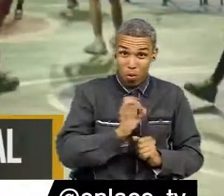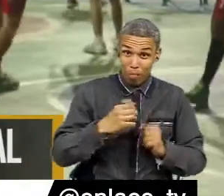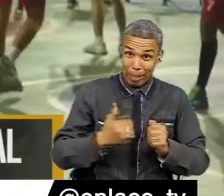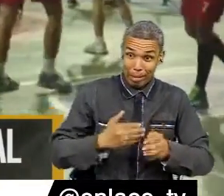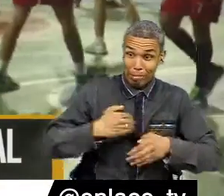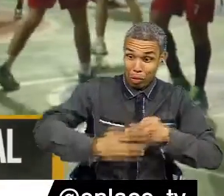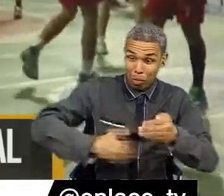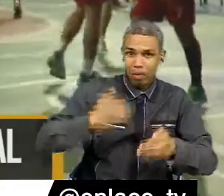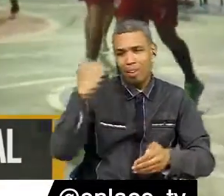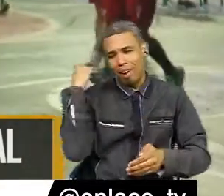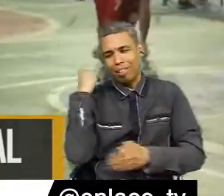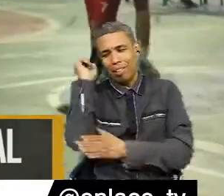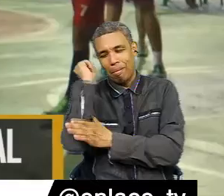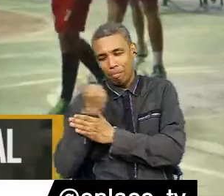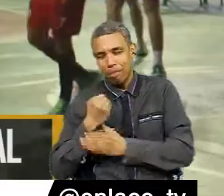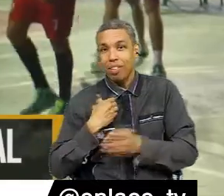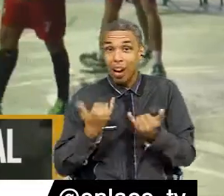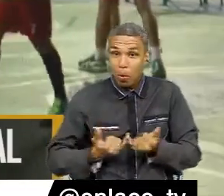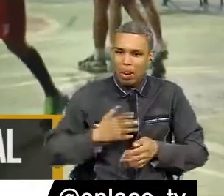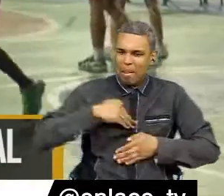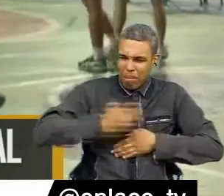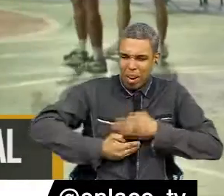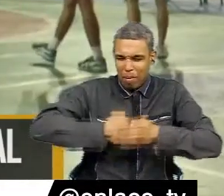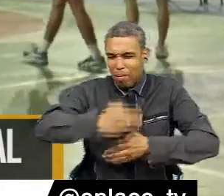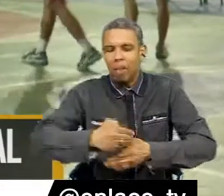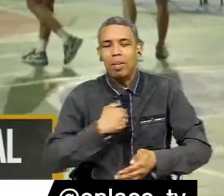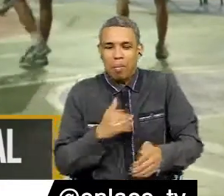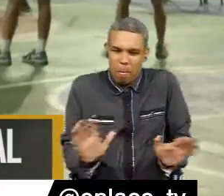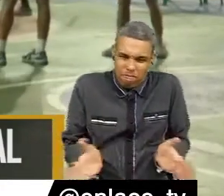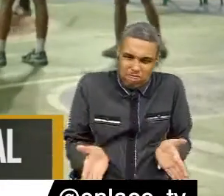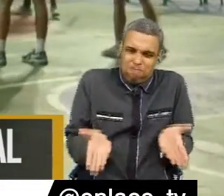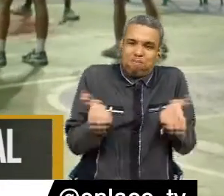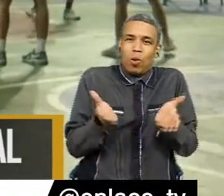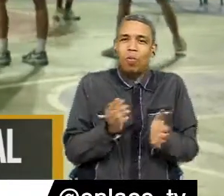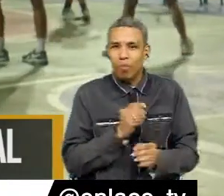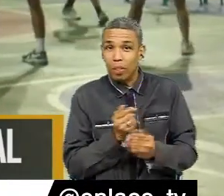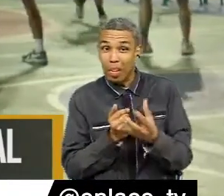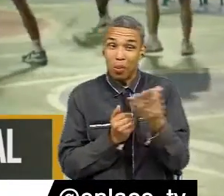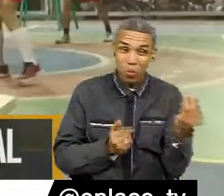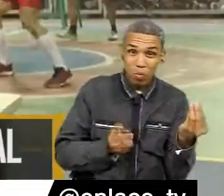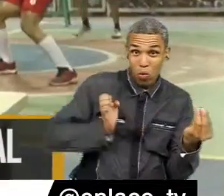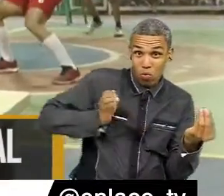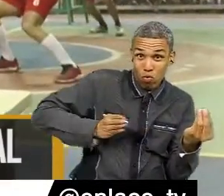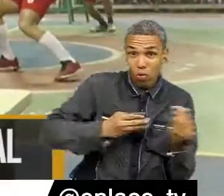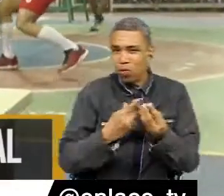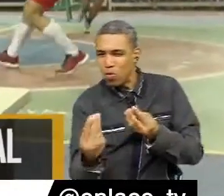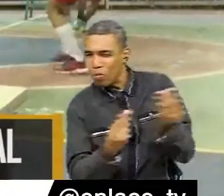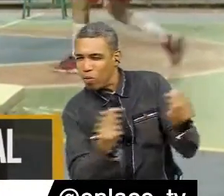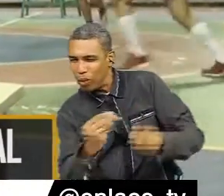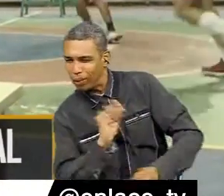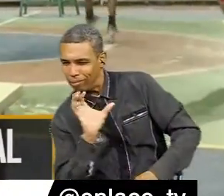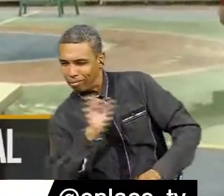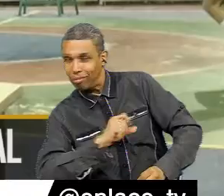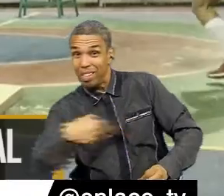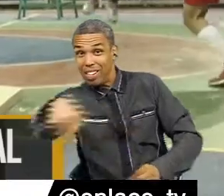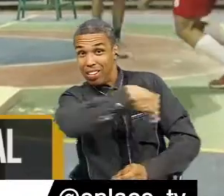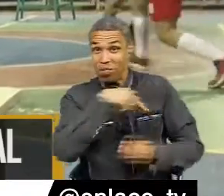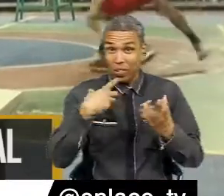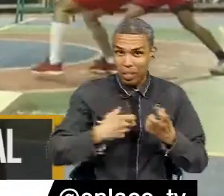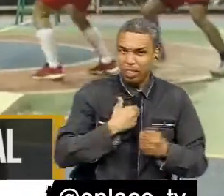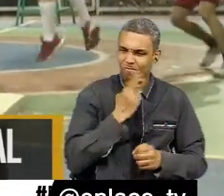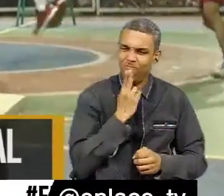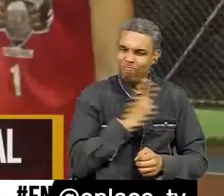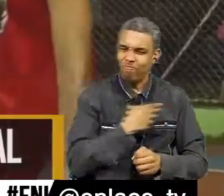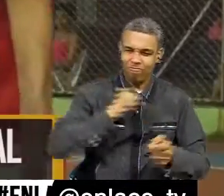las pilas, se ha comprometido cada club, cada grupo de deportistas a mejorar su nivel. El compromiso entre Cronos y BAF